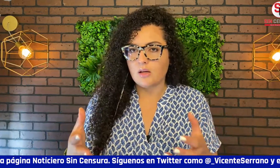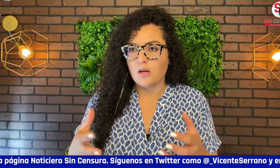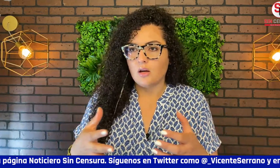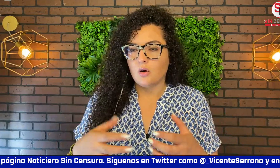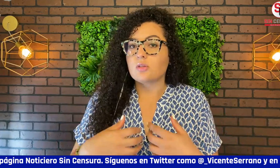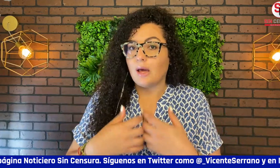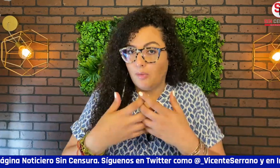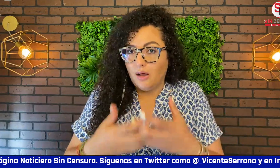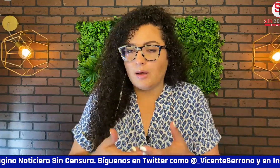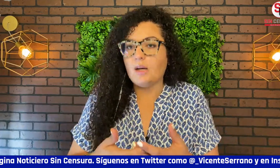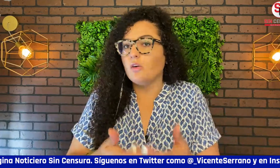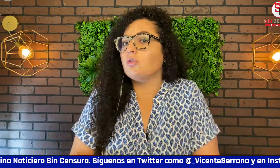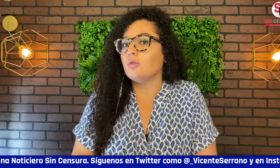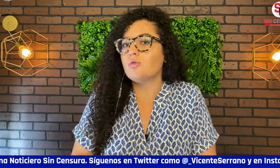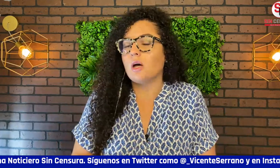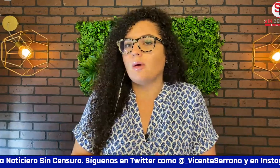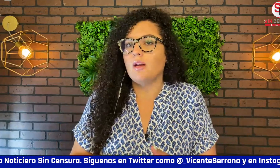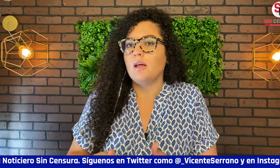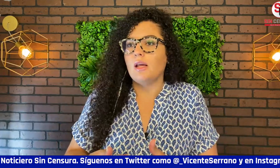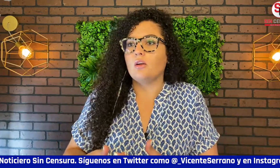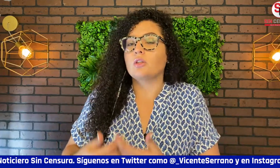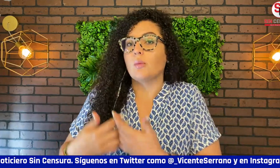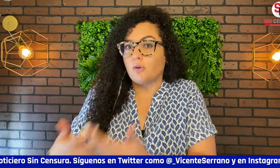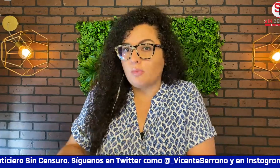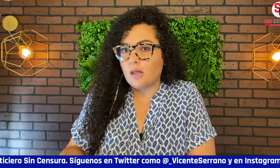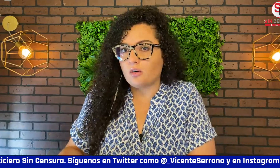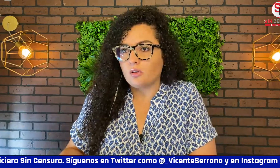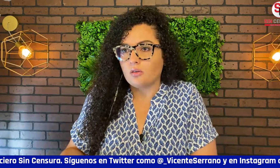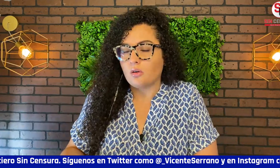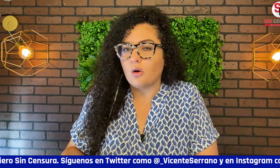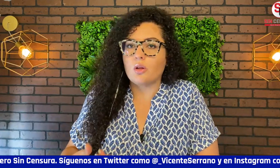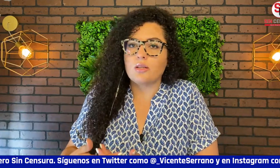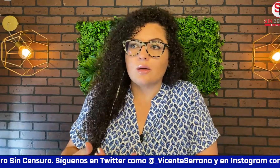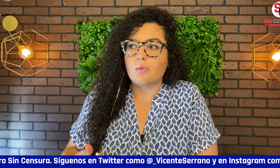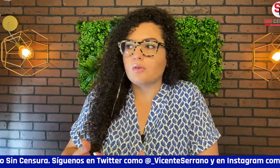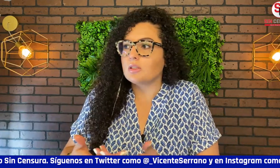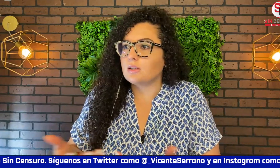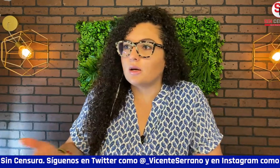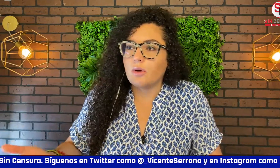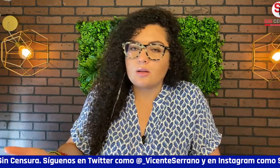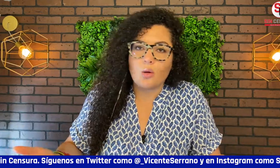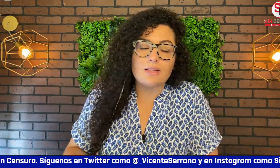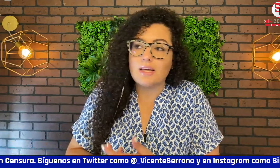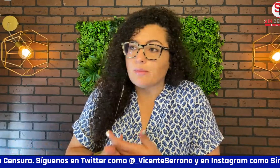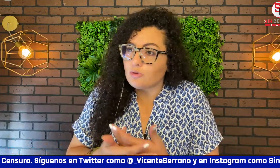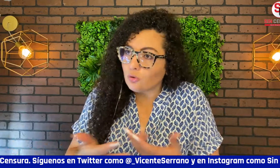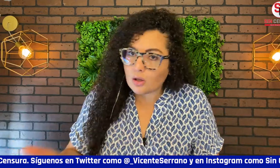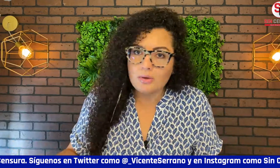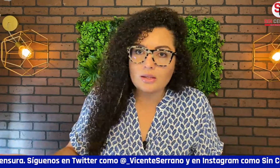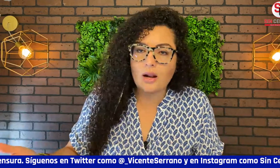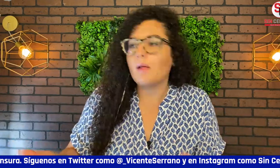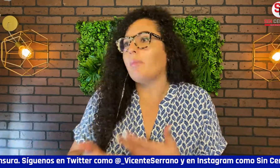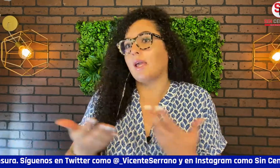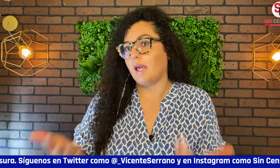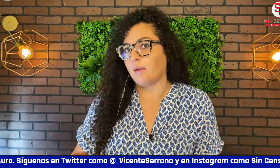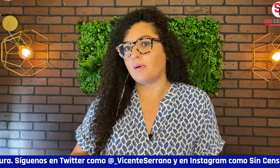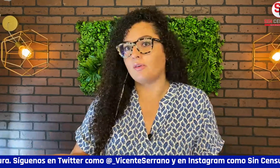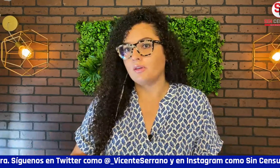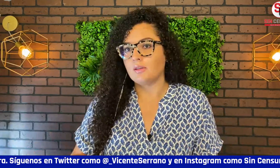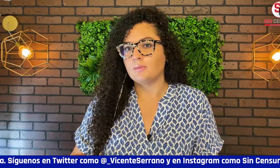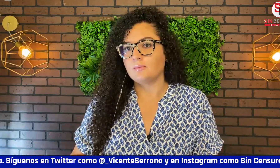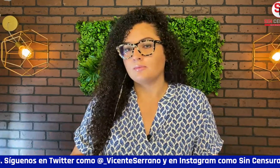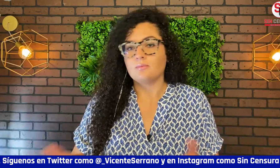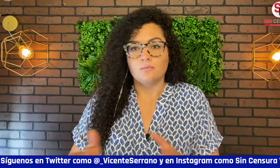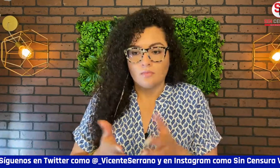país. Los que hablaban y no los escuchaban, y los que por miedo o decían, bueno, es que este güey no va a hacer absolutamente nada, ¿para qué